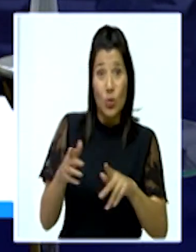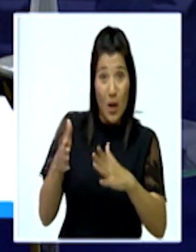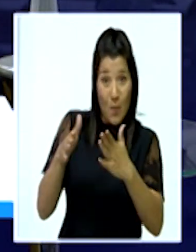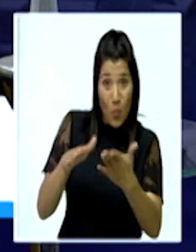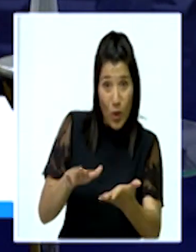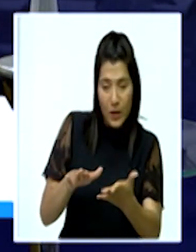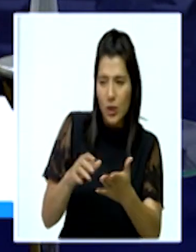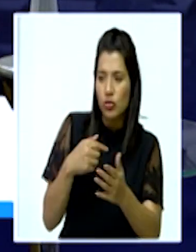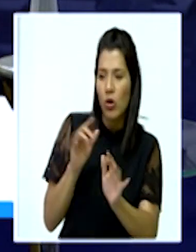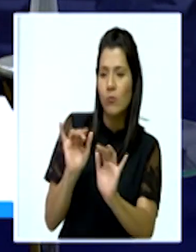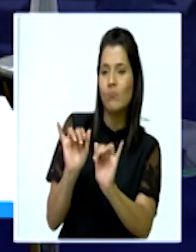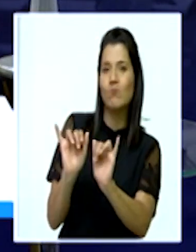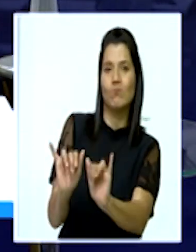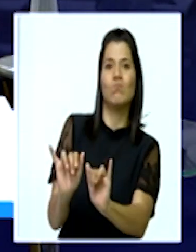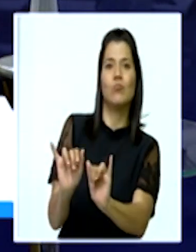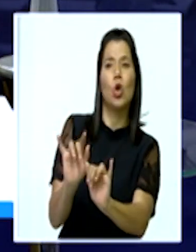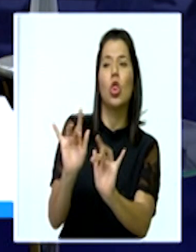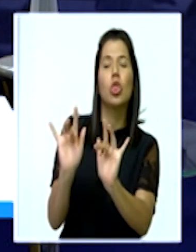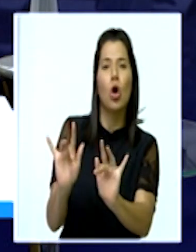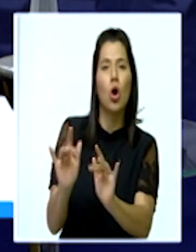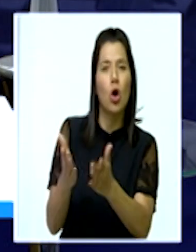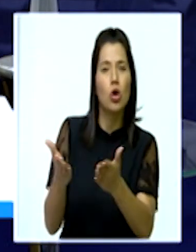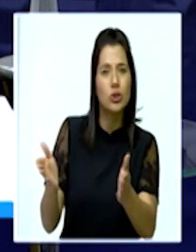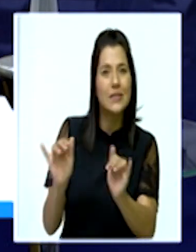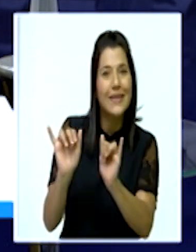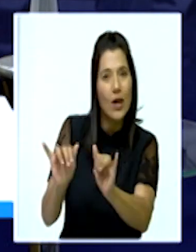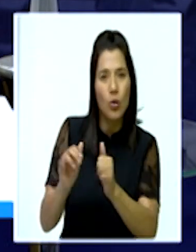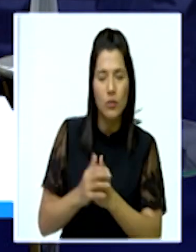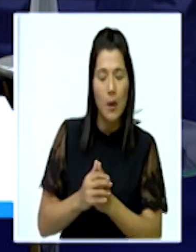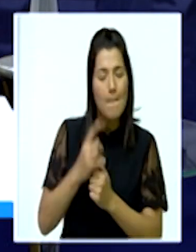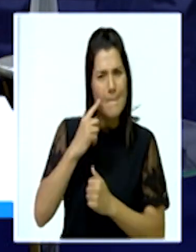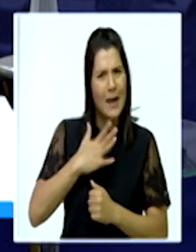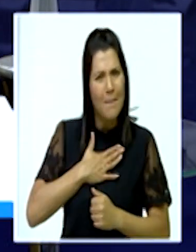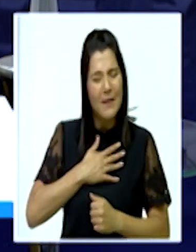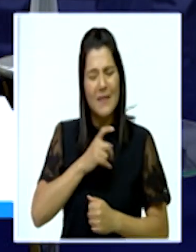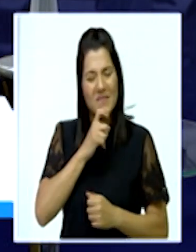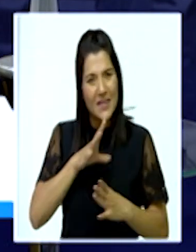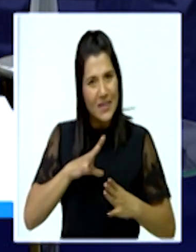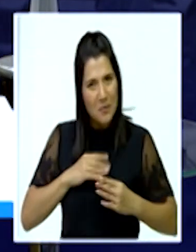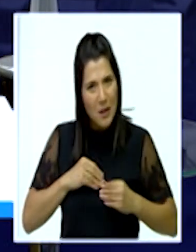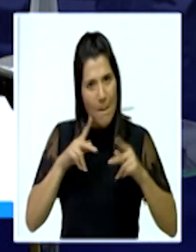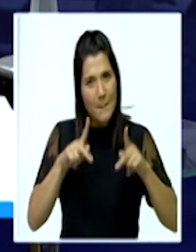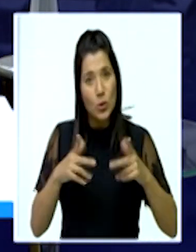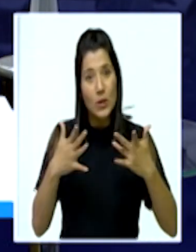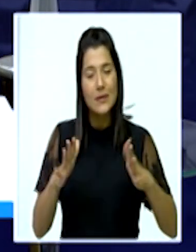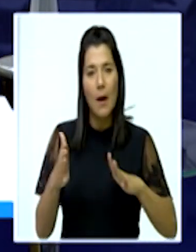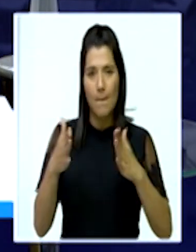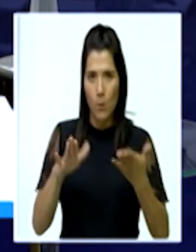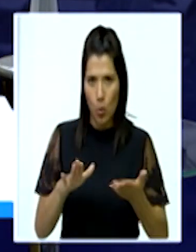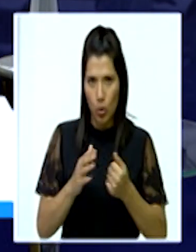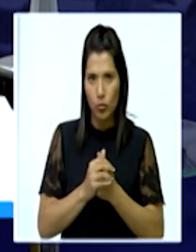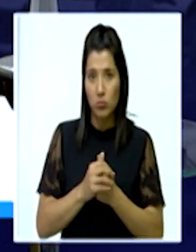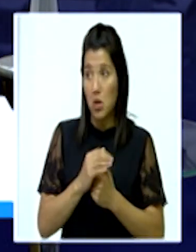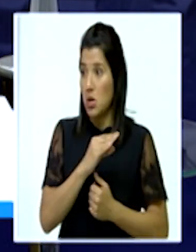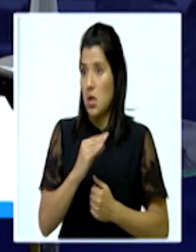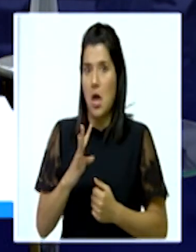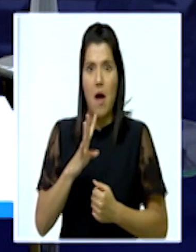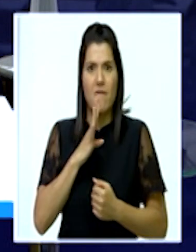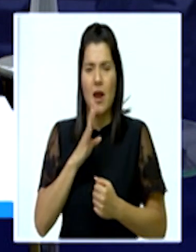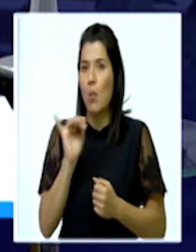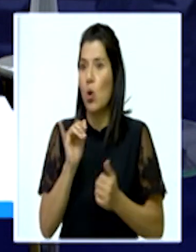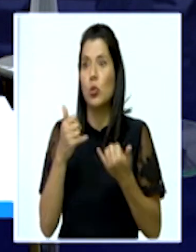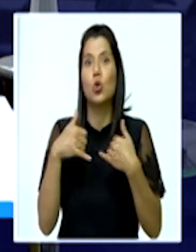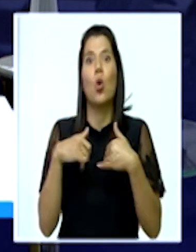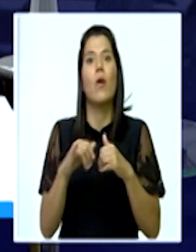y me cuesta mucho asimilar en la vida práctica que esa persona ya se murió, y hablamos de esa persona en presente. Mi mamá